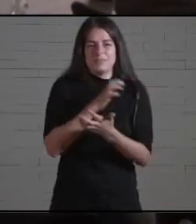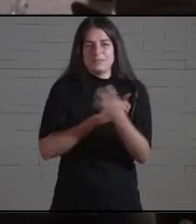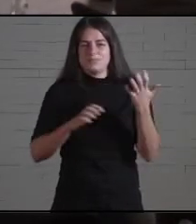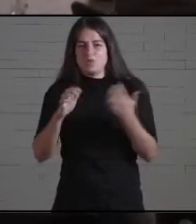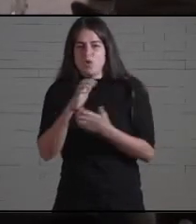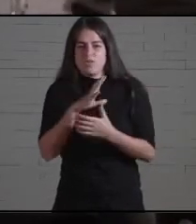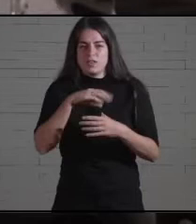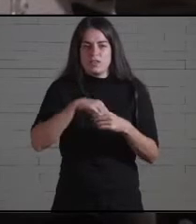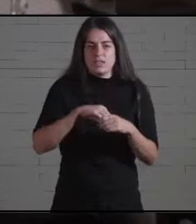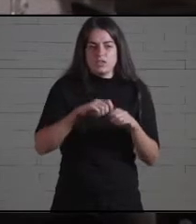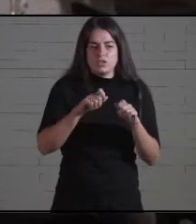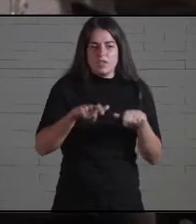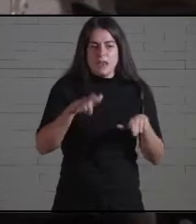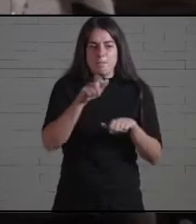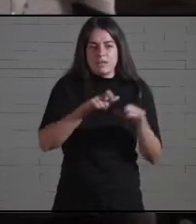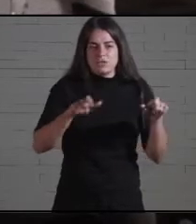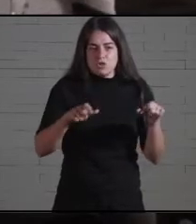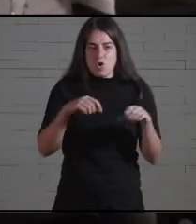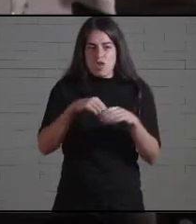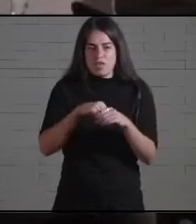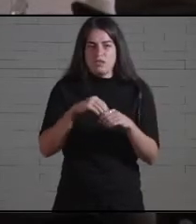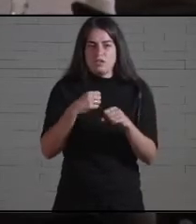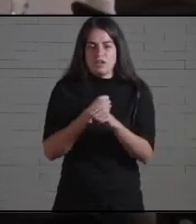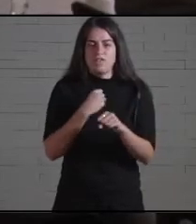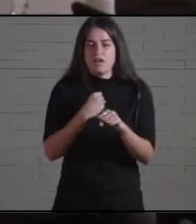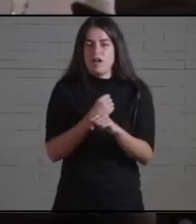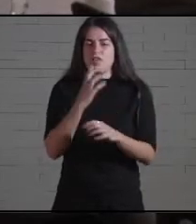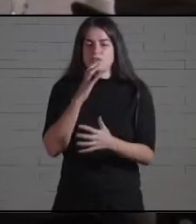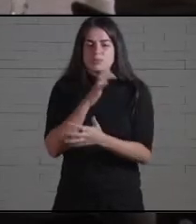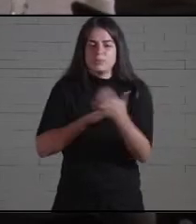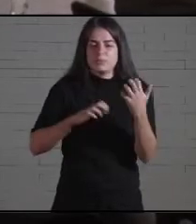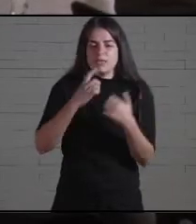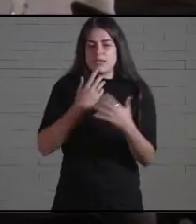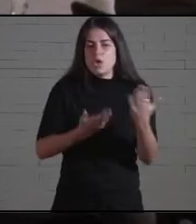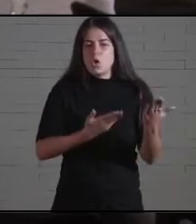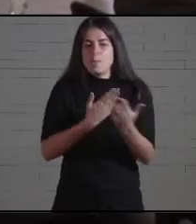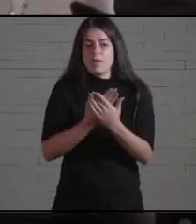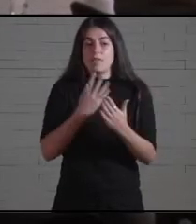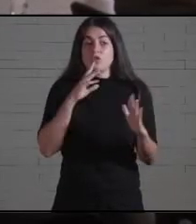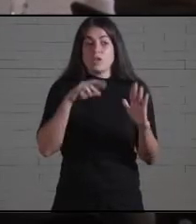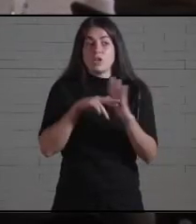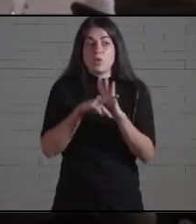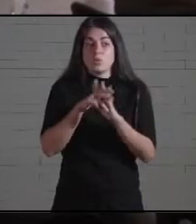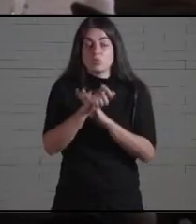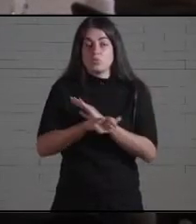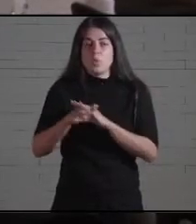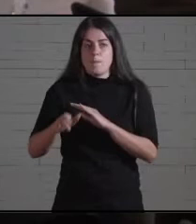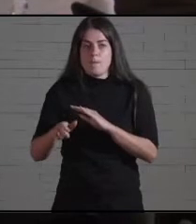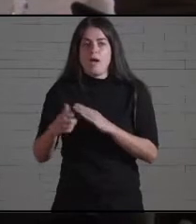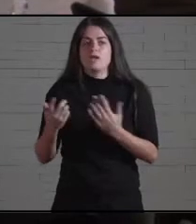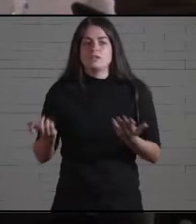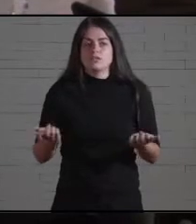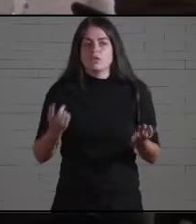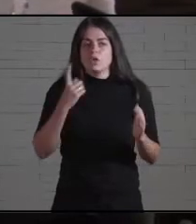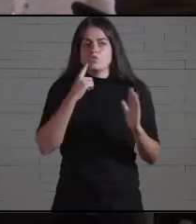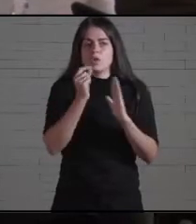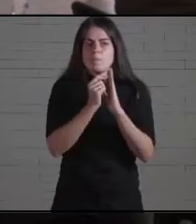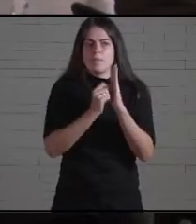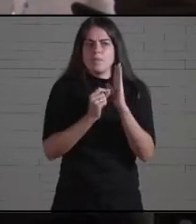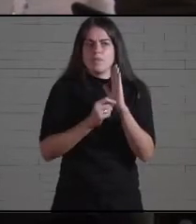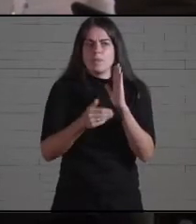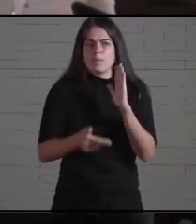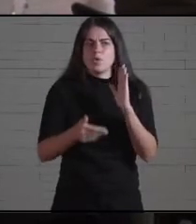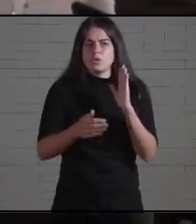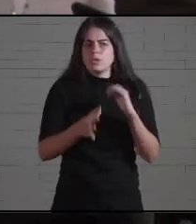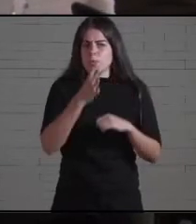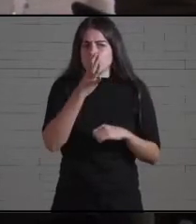las plantillas y entre las personas que lo piden y recursos humanos, pero es una medida muy importante porque